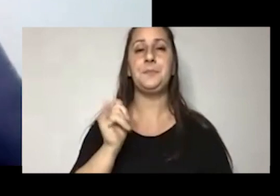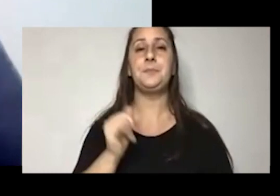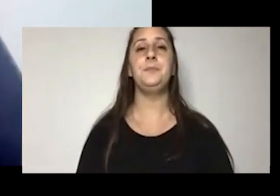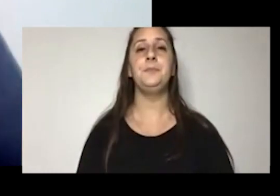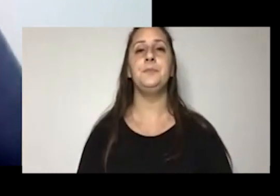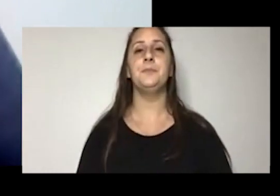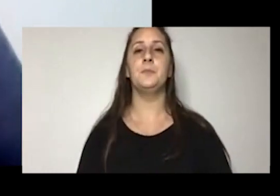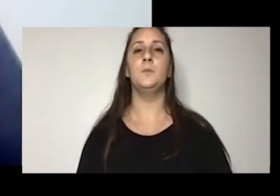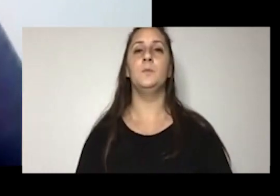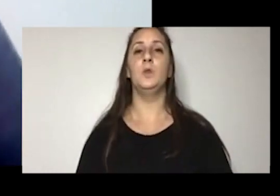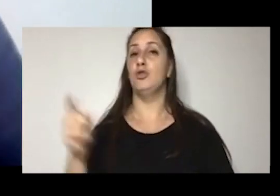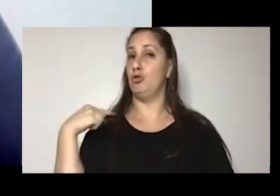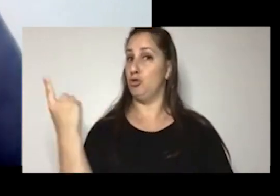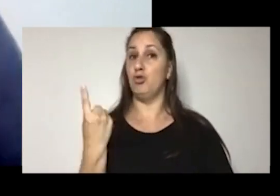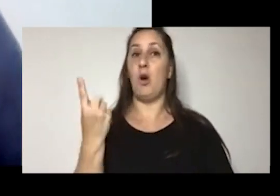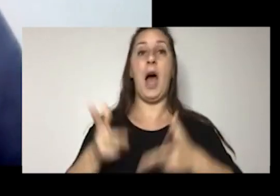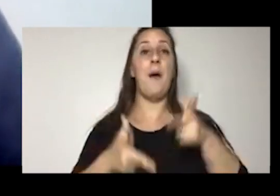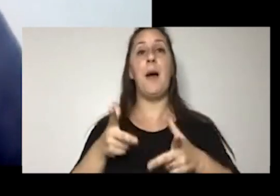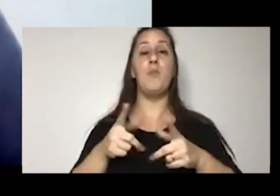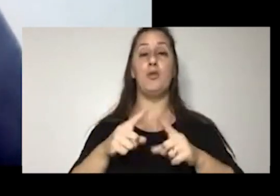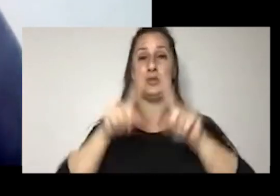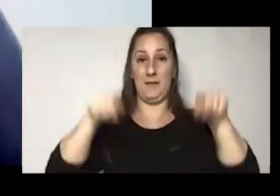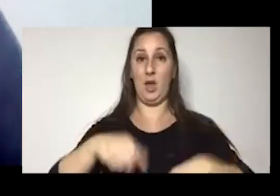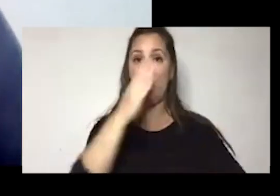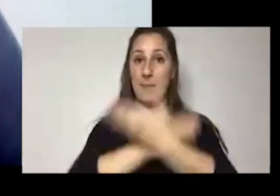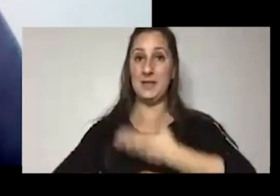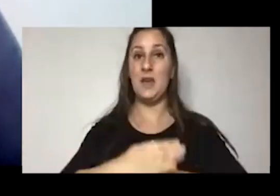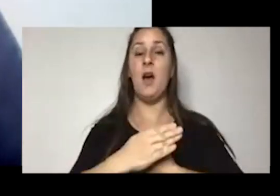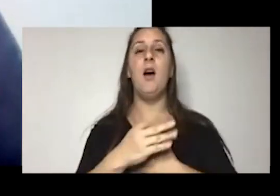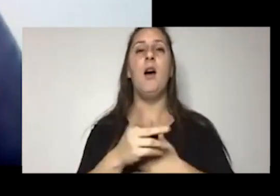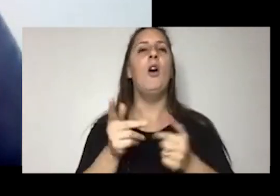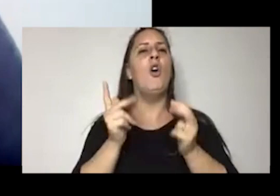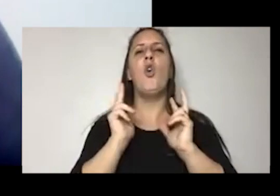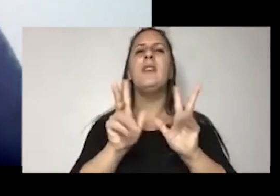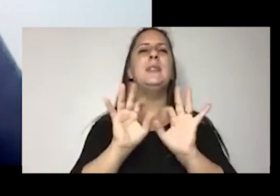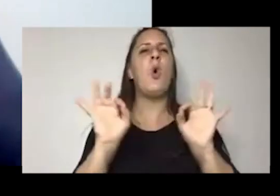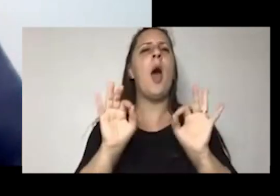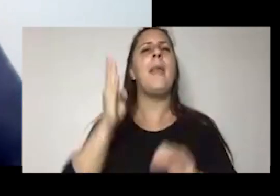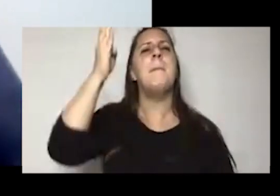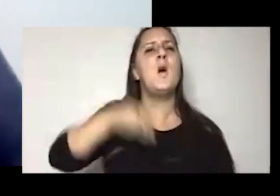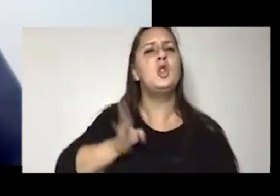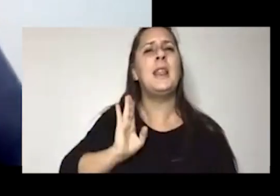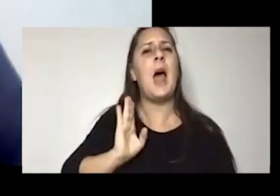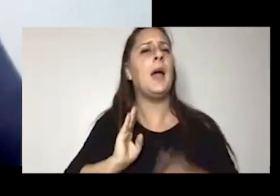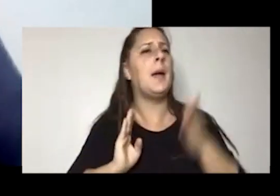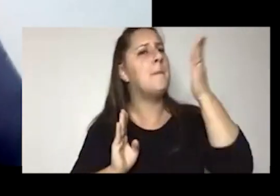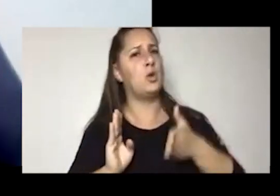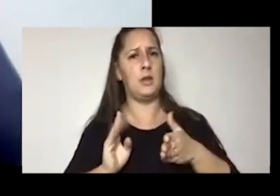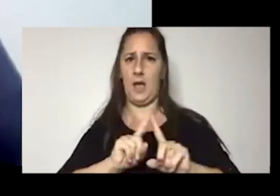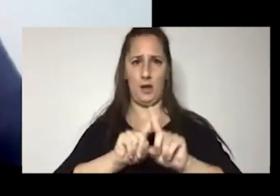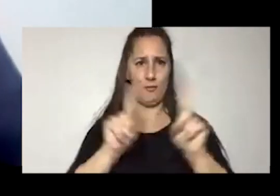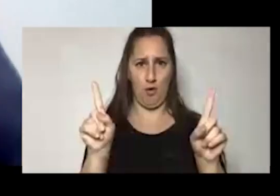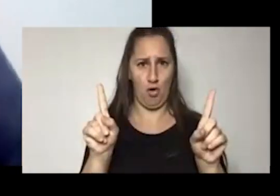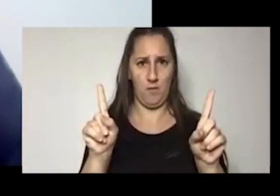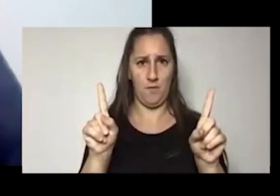de certificado único de discapacidad, no hablamos de porcentaje, ¿sí? Eso quizás lo que menciona tiene que ver